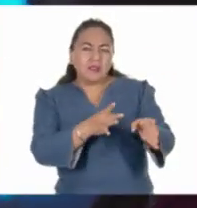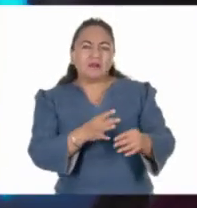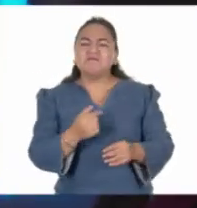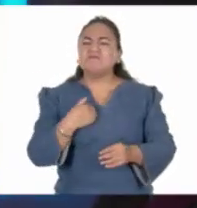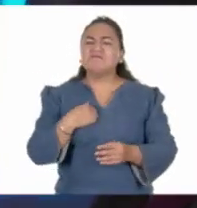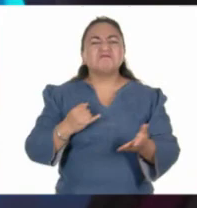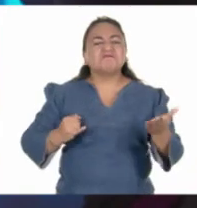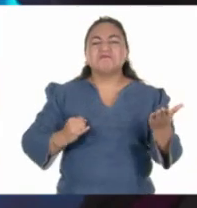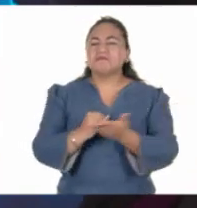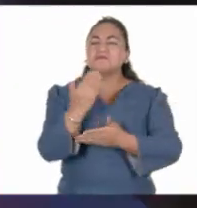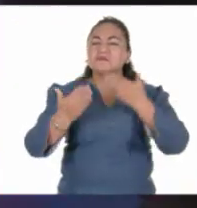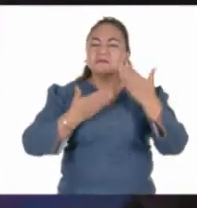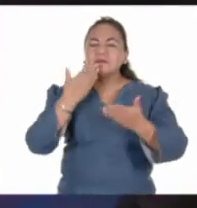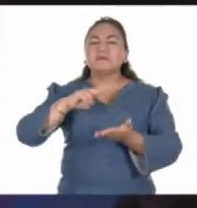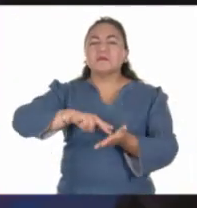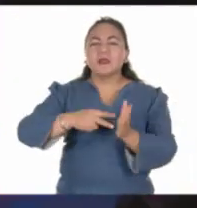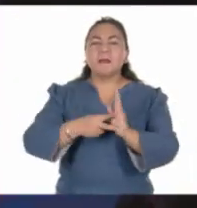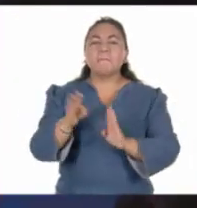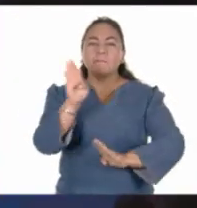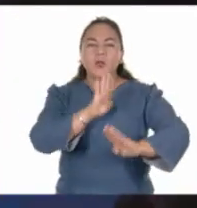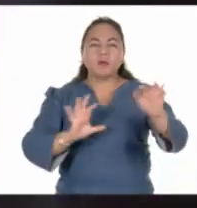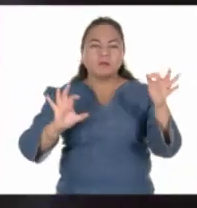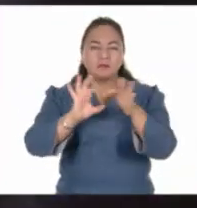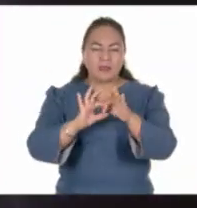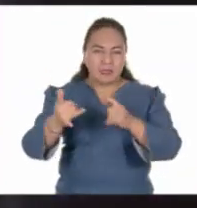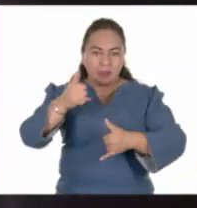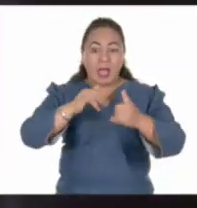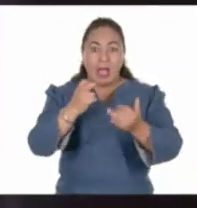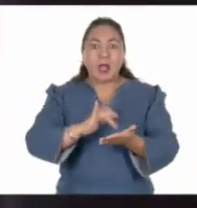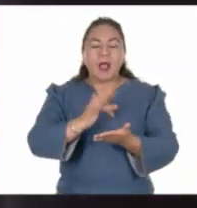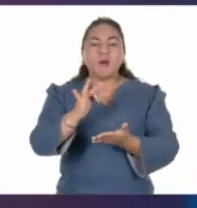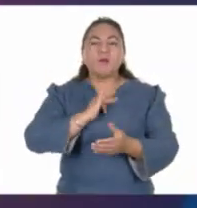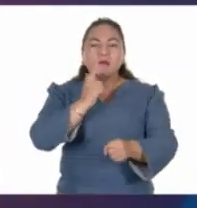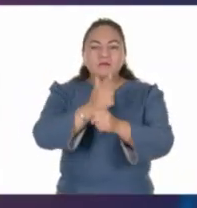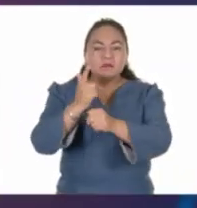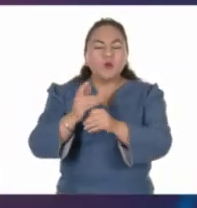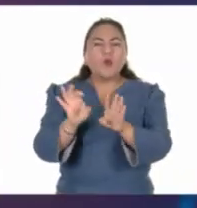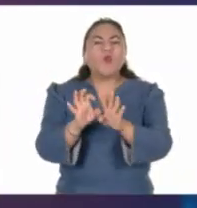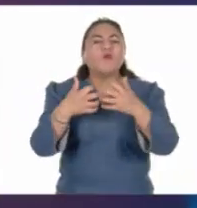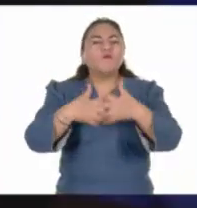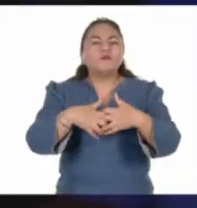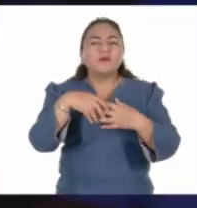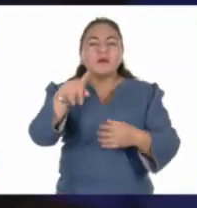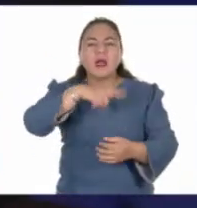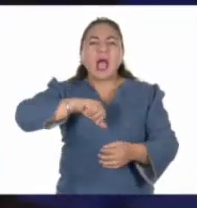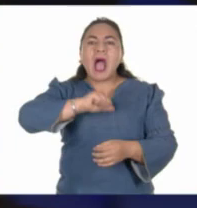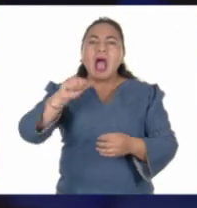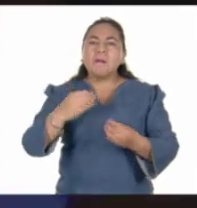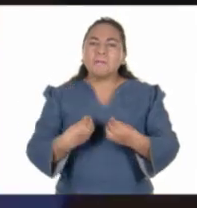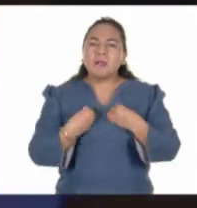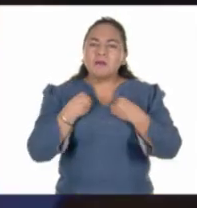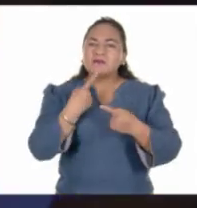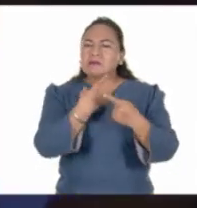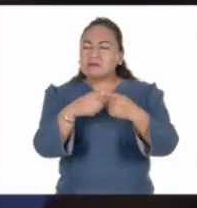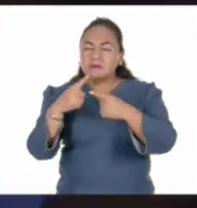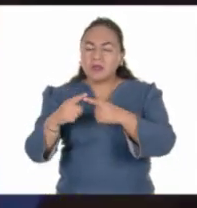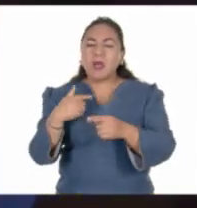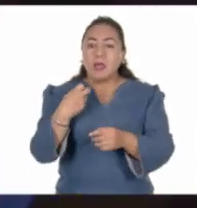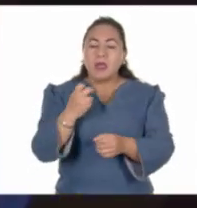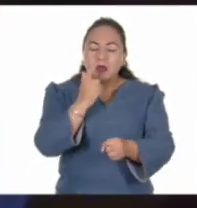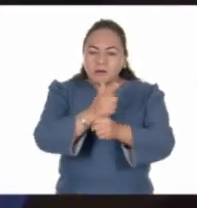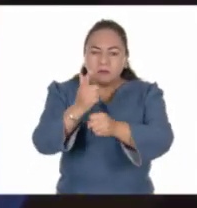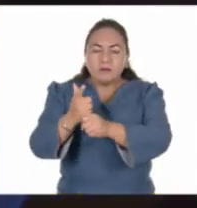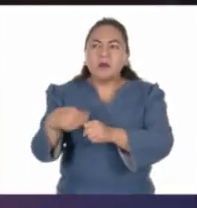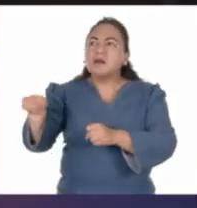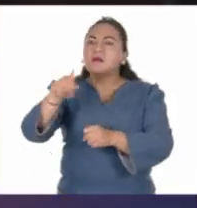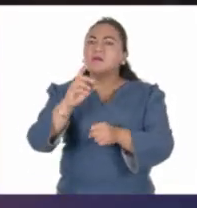Decidí estudiar ingeniería bioquímica porque me ayudó a entender cómo funcionaban los seres vivos, pero también empezó mi camino para descubrir soluciones que